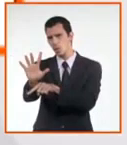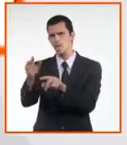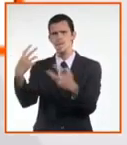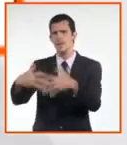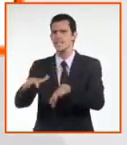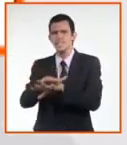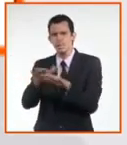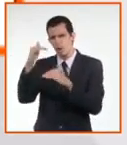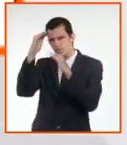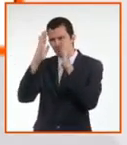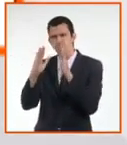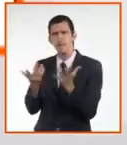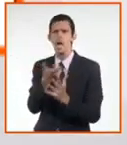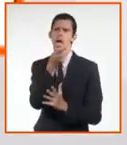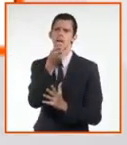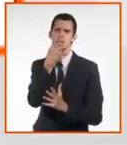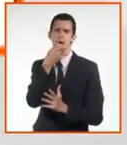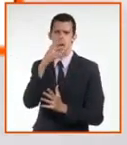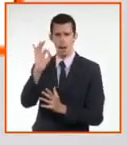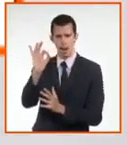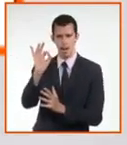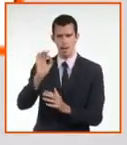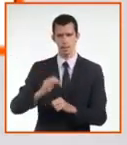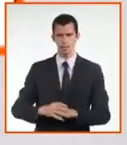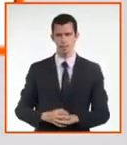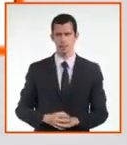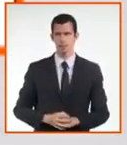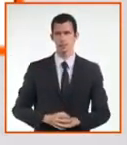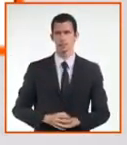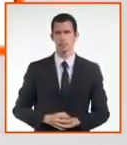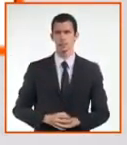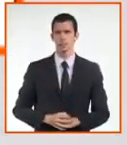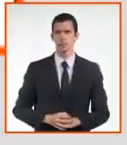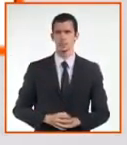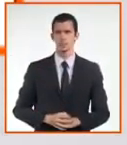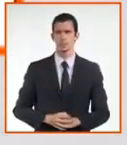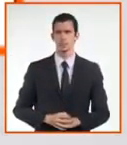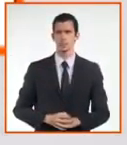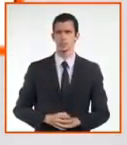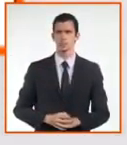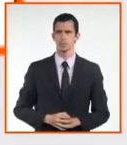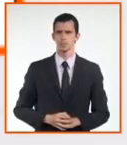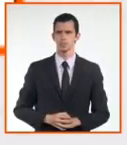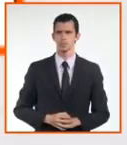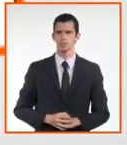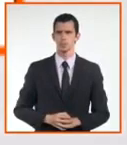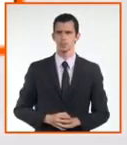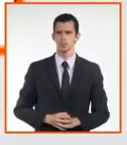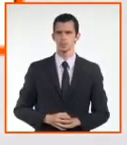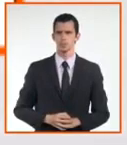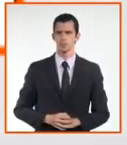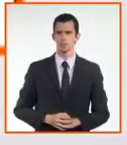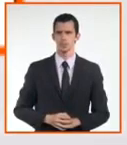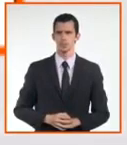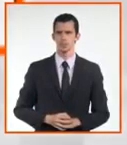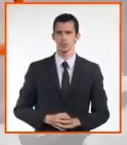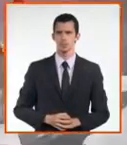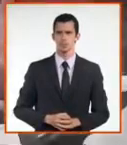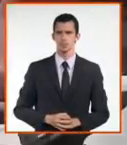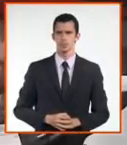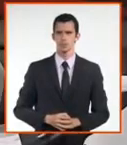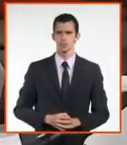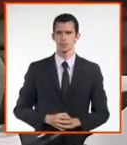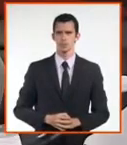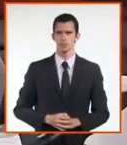de ésta por las características propias de la logística porque se utilizan